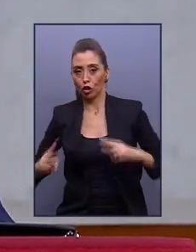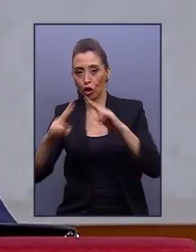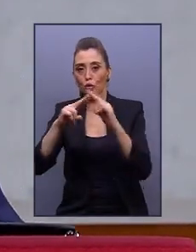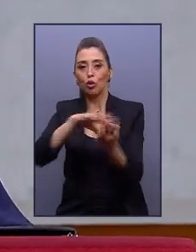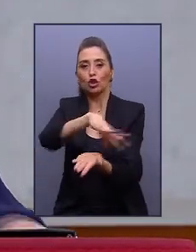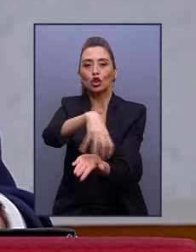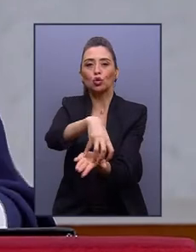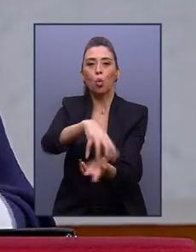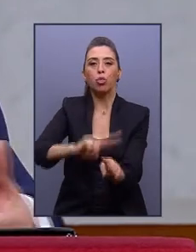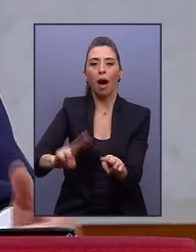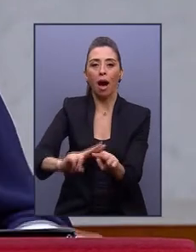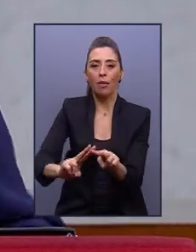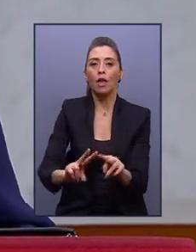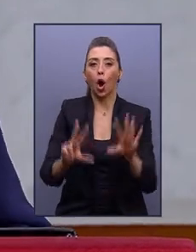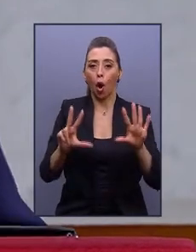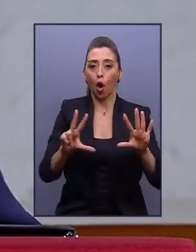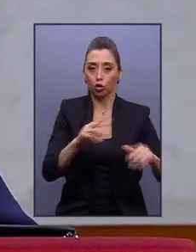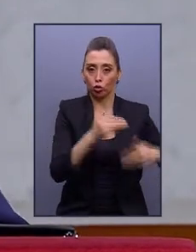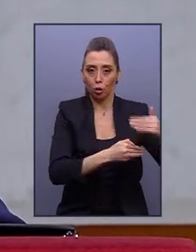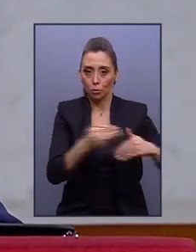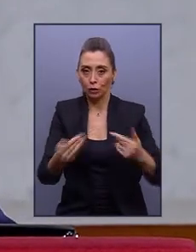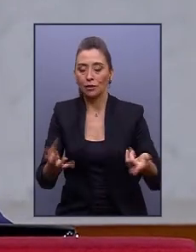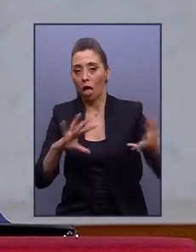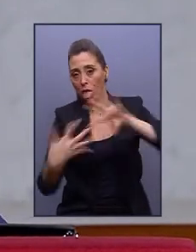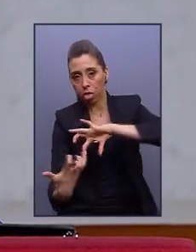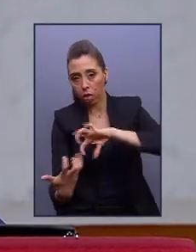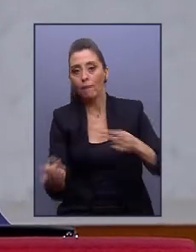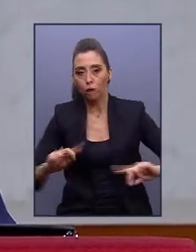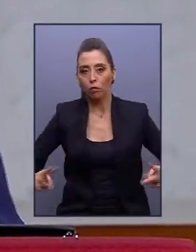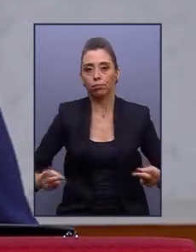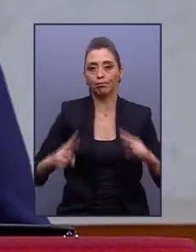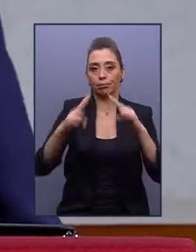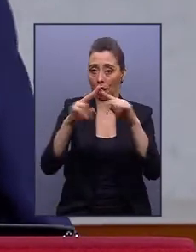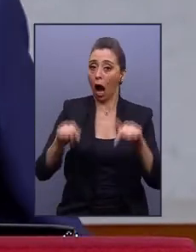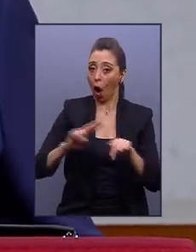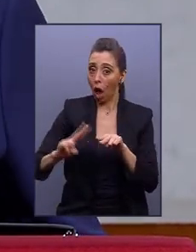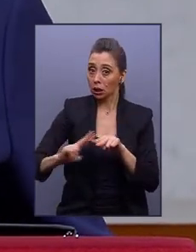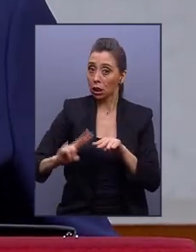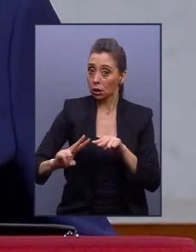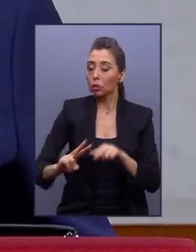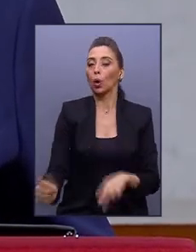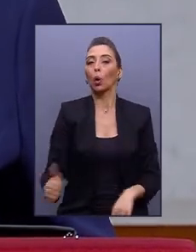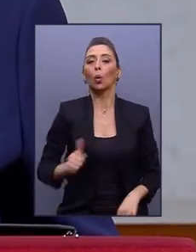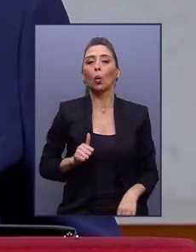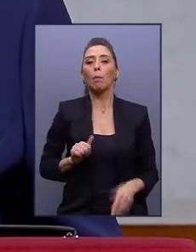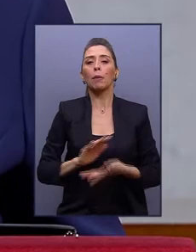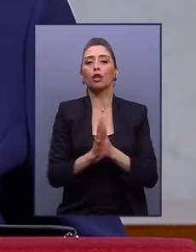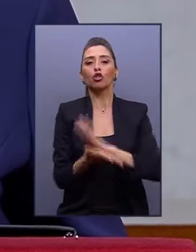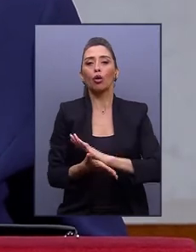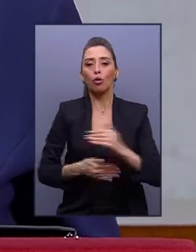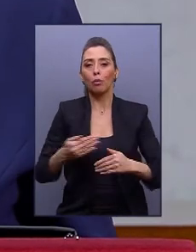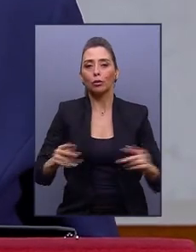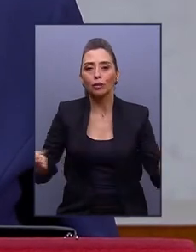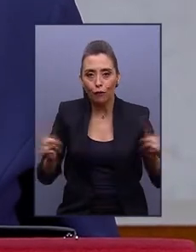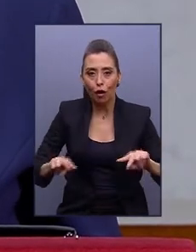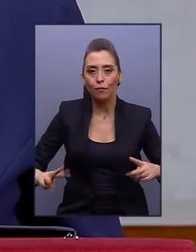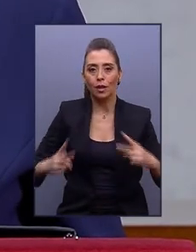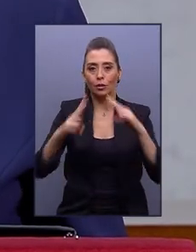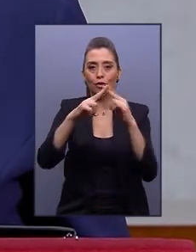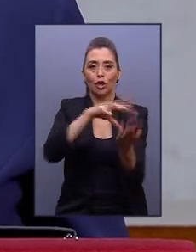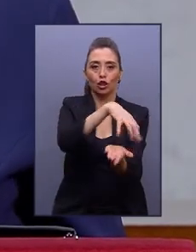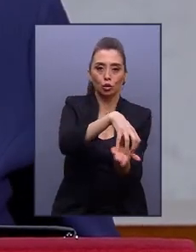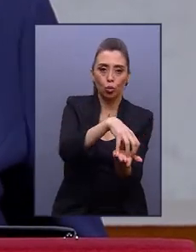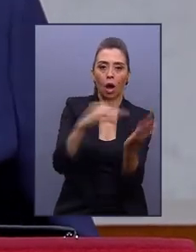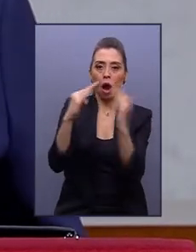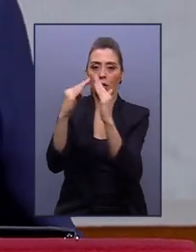urbanas comprometidas en los 8 procesos de reconstrucción que siguen en desarrollo. Y cumpliremos totalmente el proceso de reconstrucción